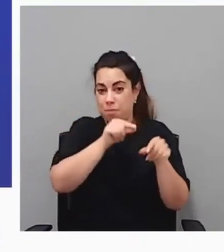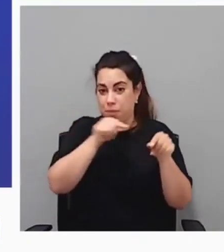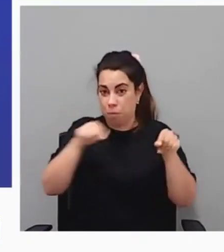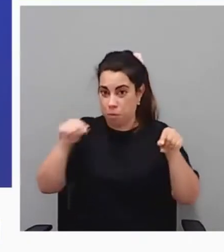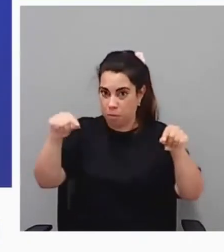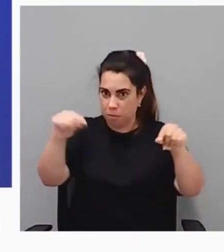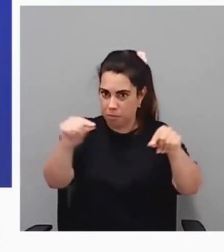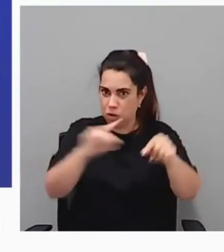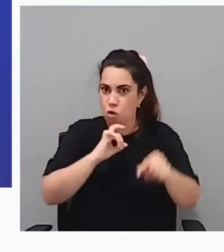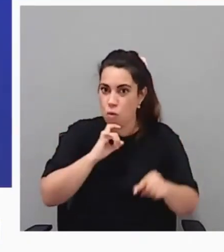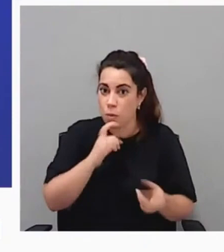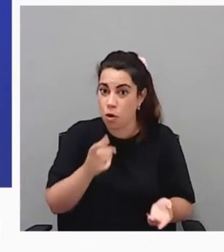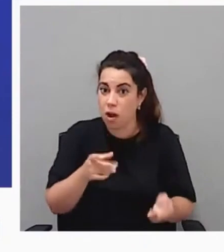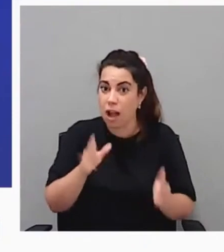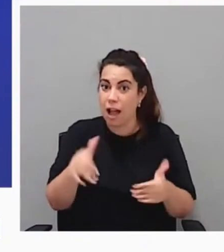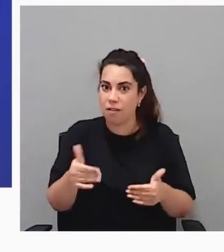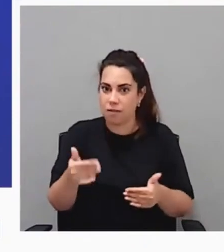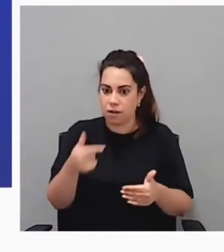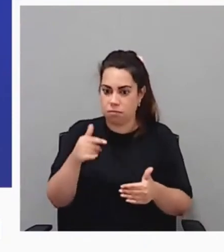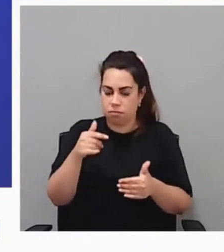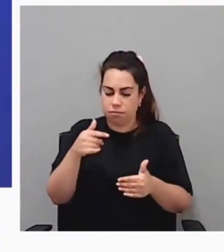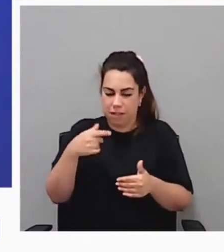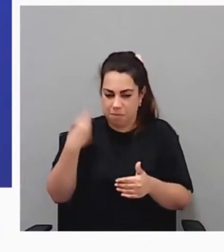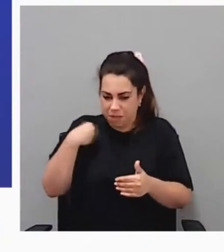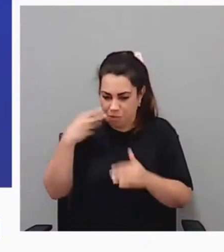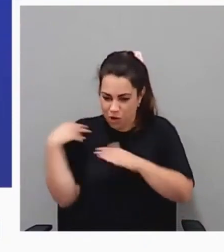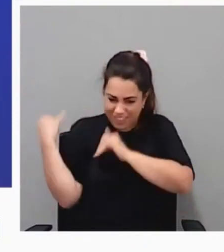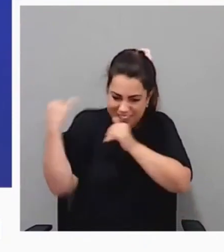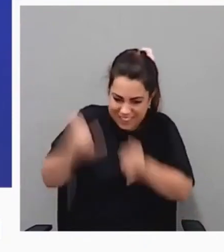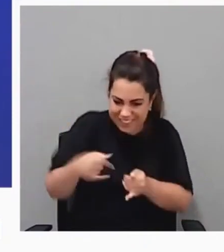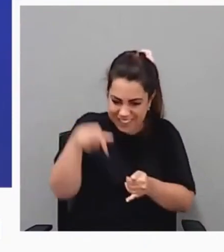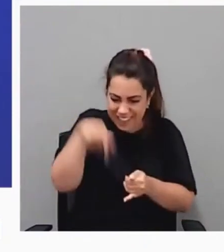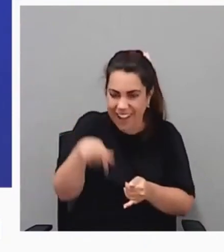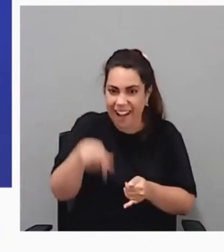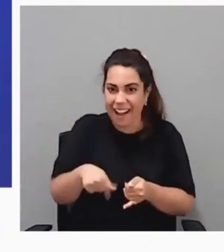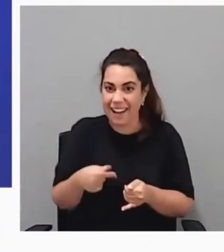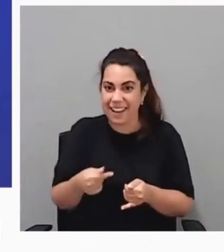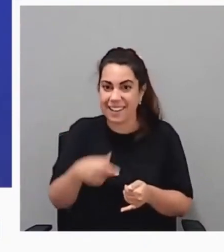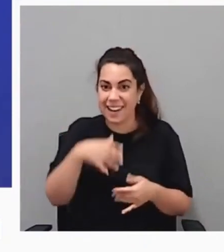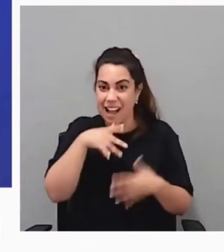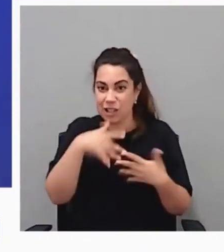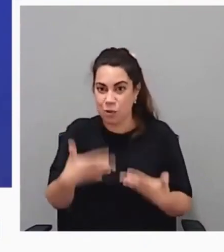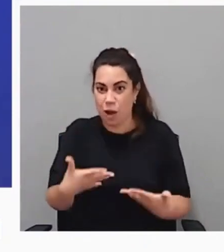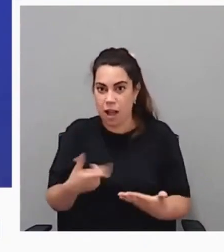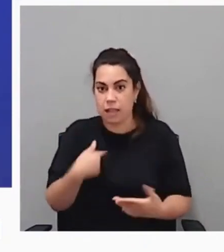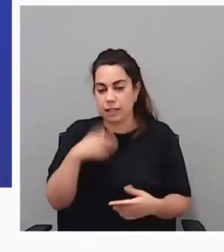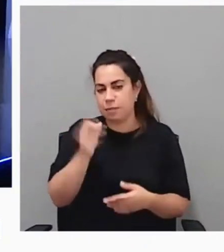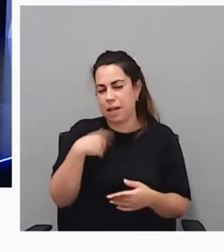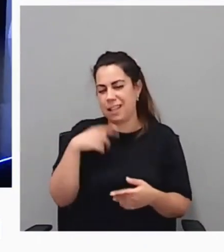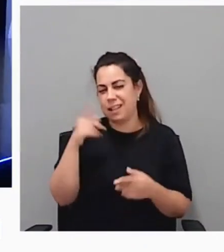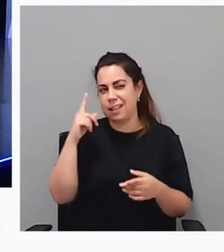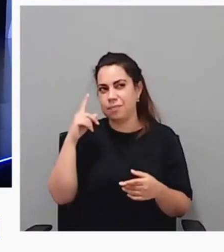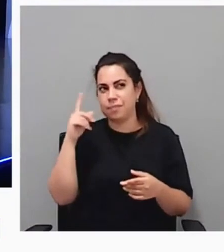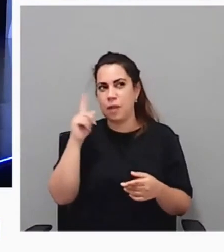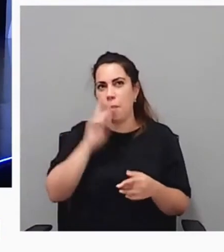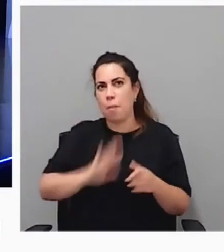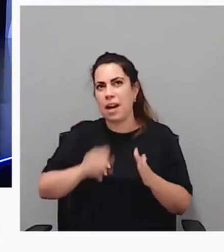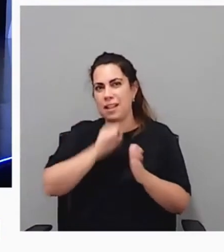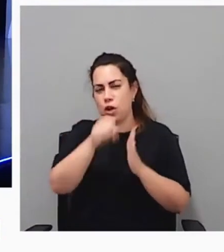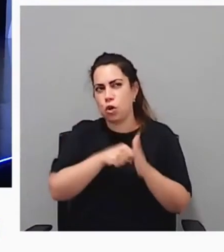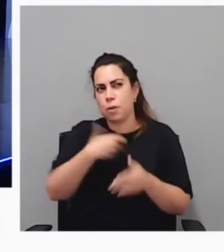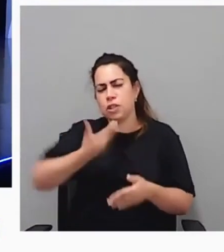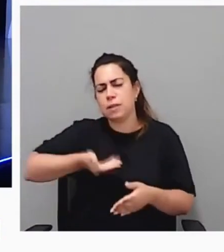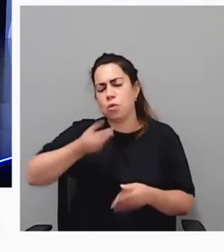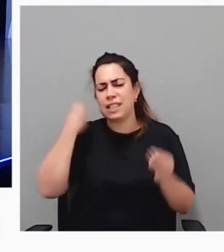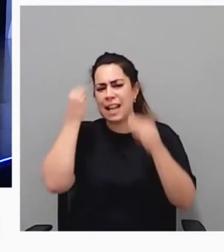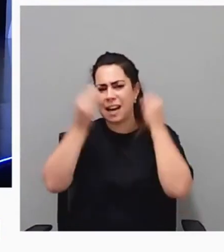llevó al mundo en donde vivimos ahora. Así que, aunque esto parece un poco rollo, es importante reflexionar que